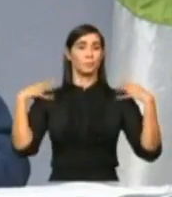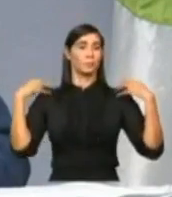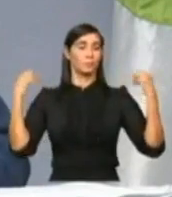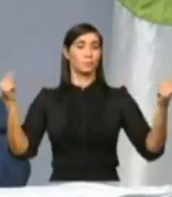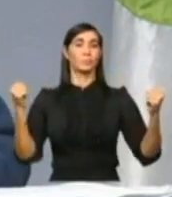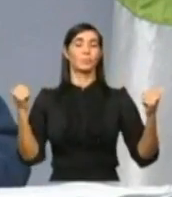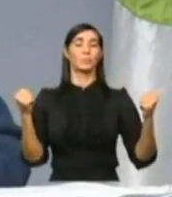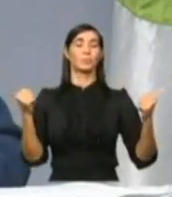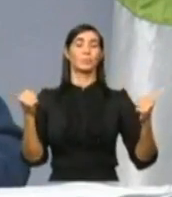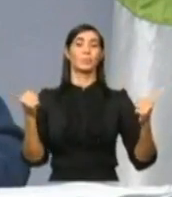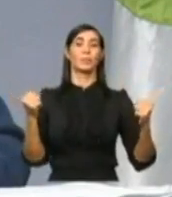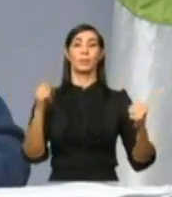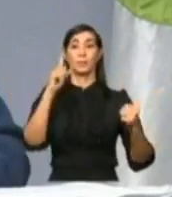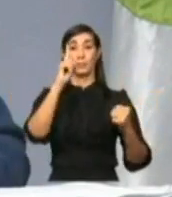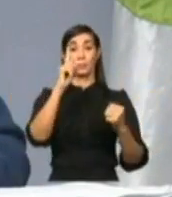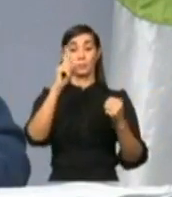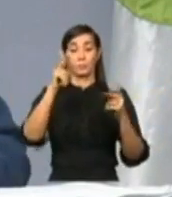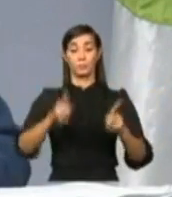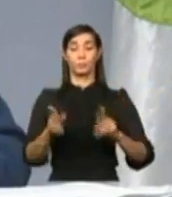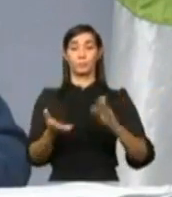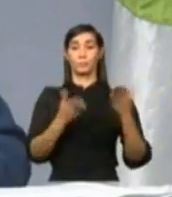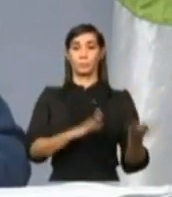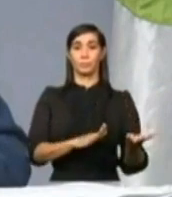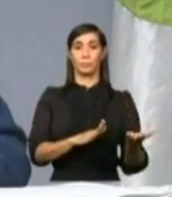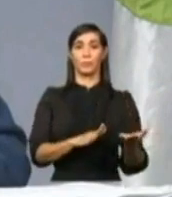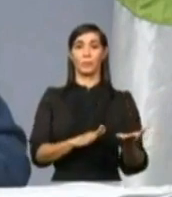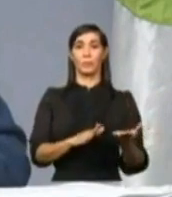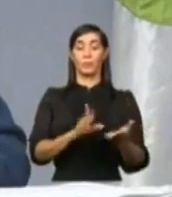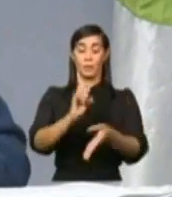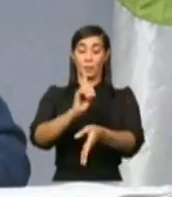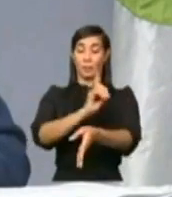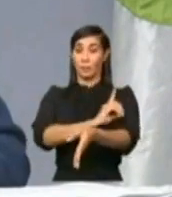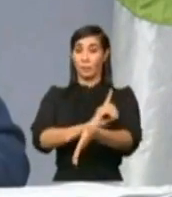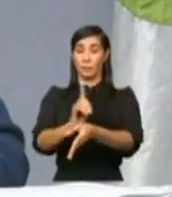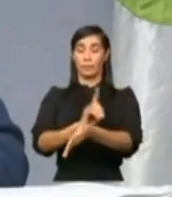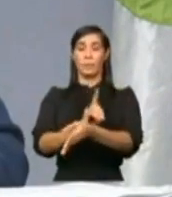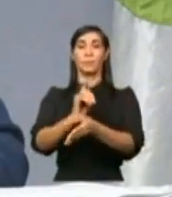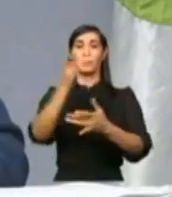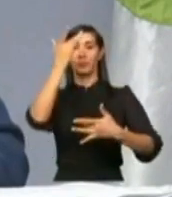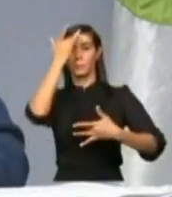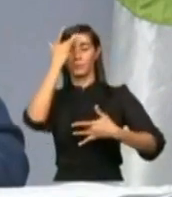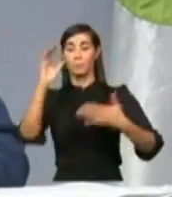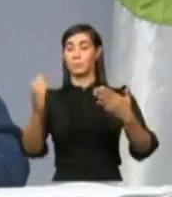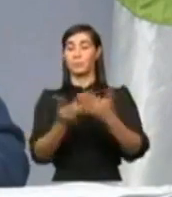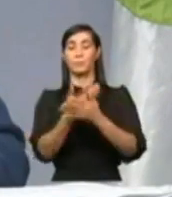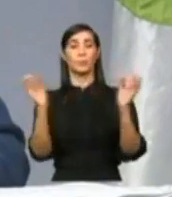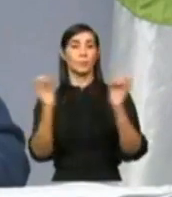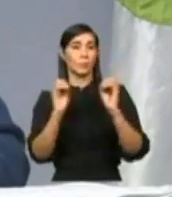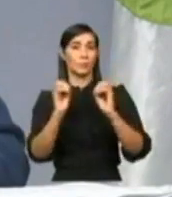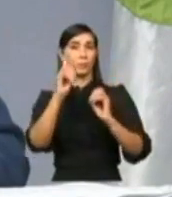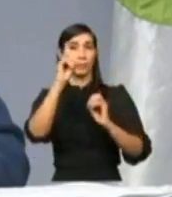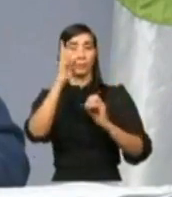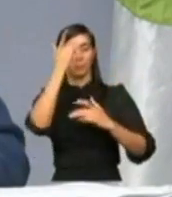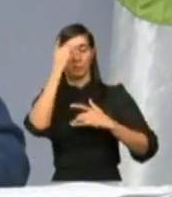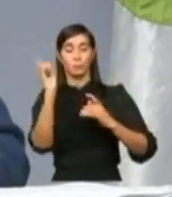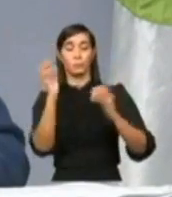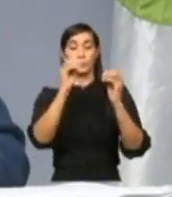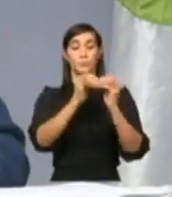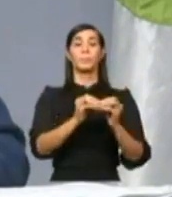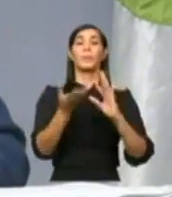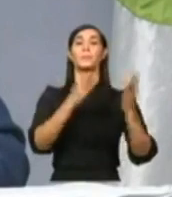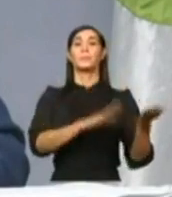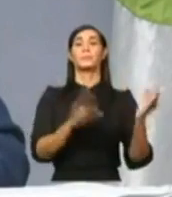recuperado, 1 fallecimiento. Dajabón, 0 casos nuevos, 1 acumulado, 0